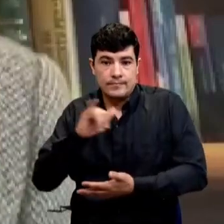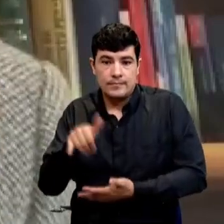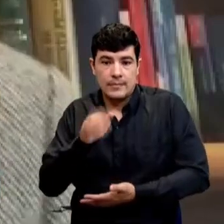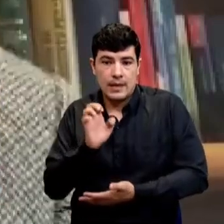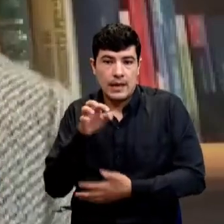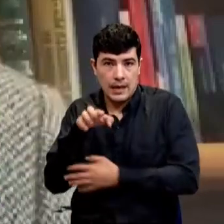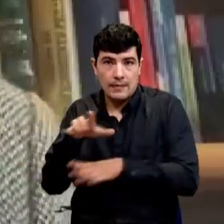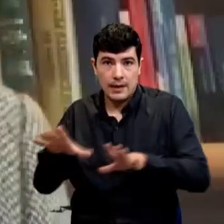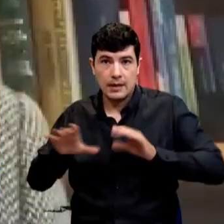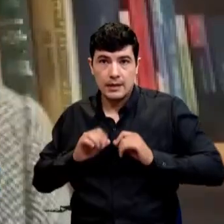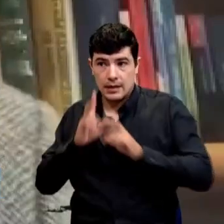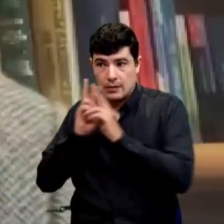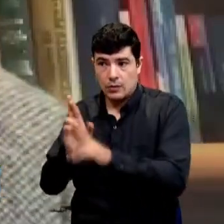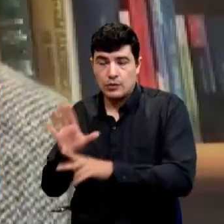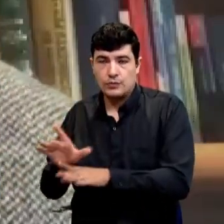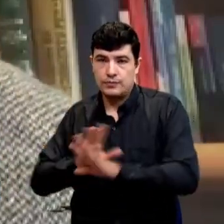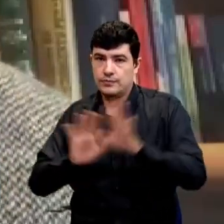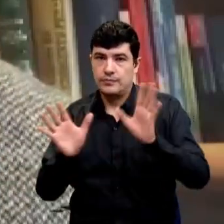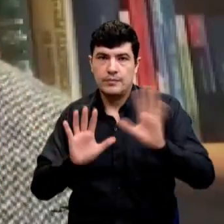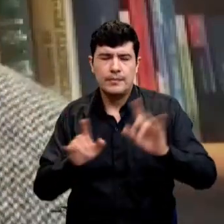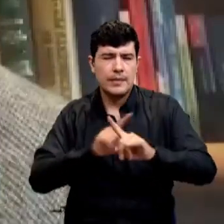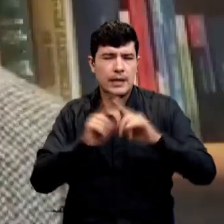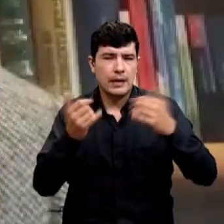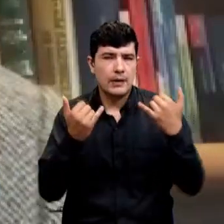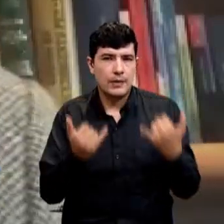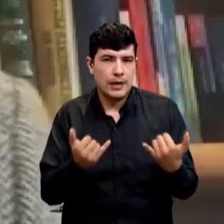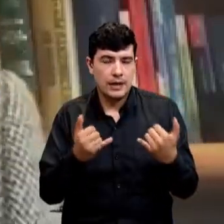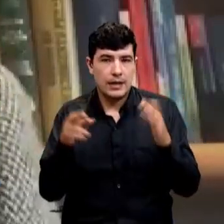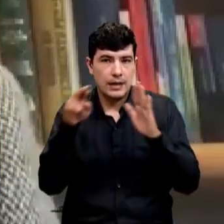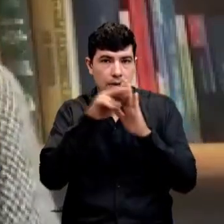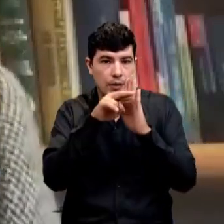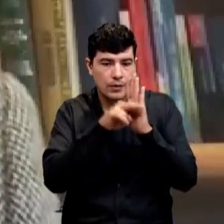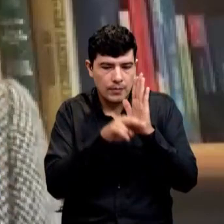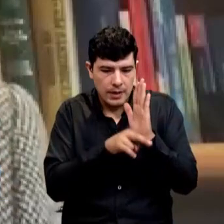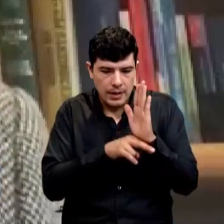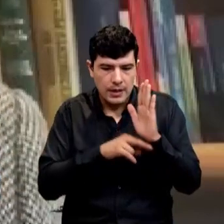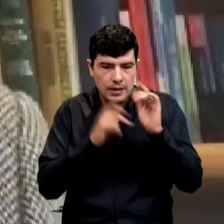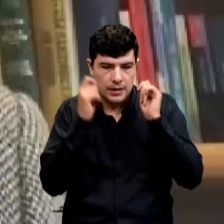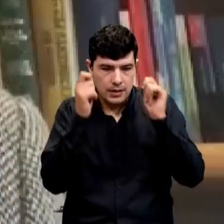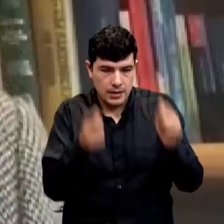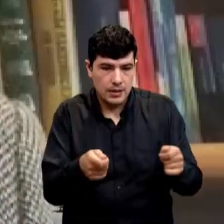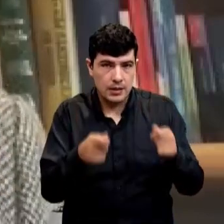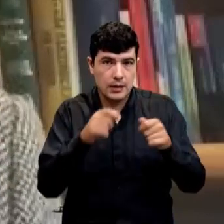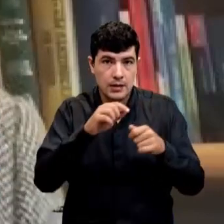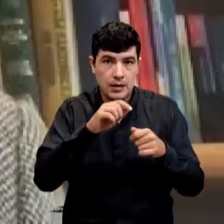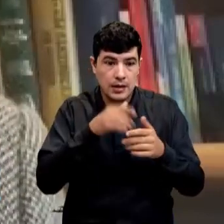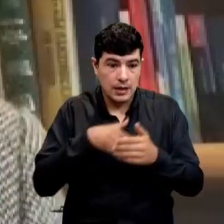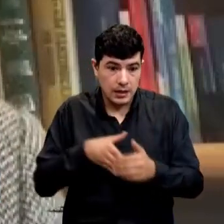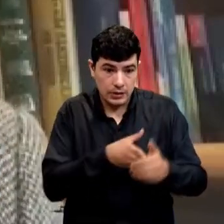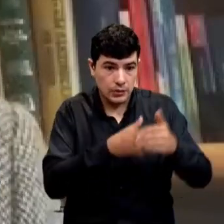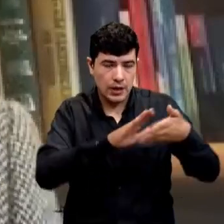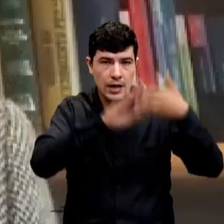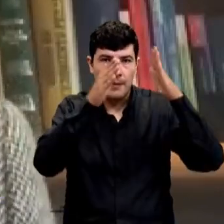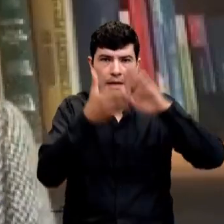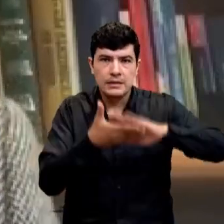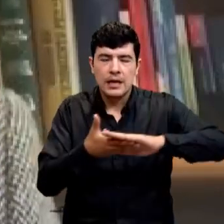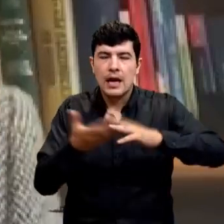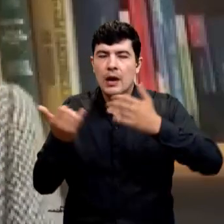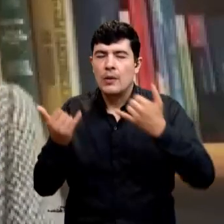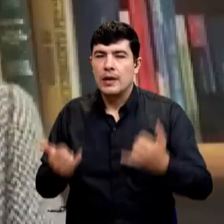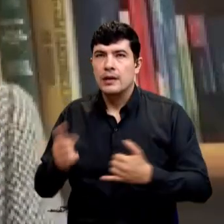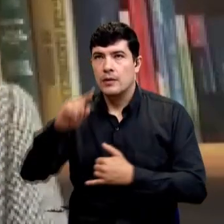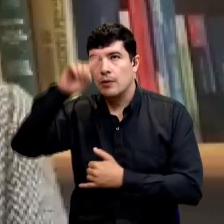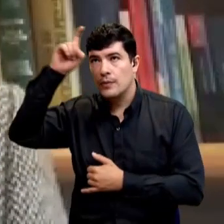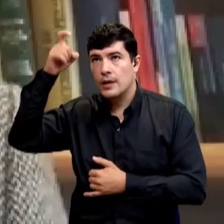acogerá, probablemente, pero con esta figura entonces el gobierno estaría en la